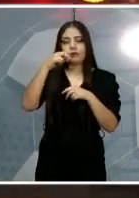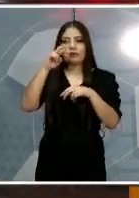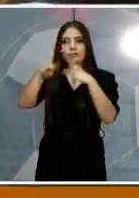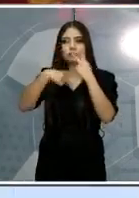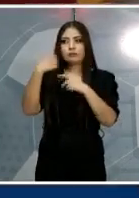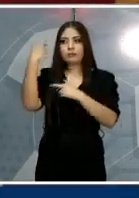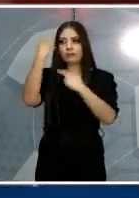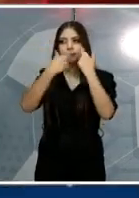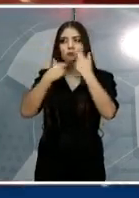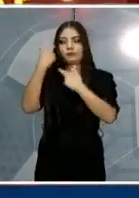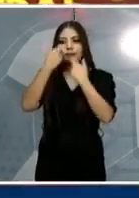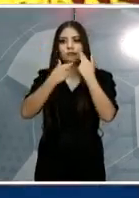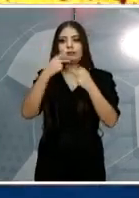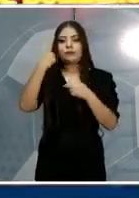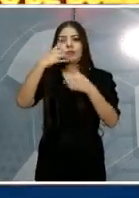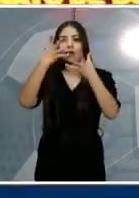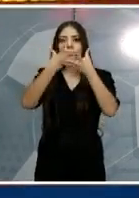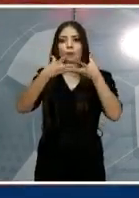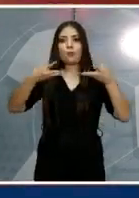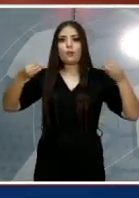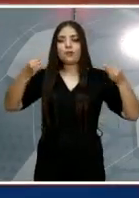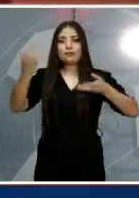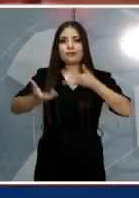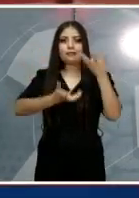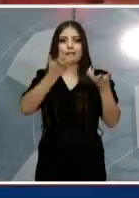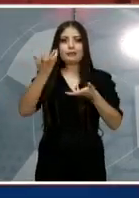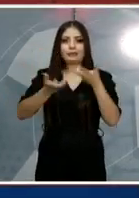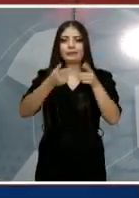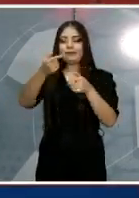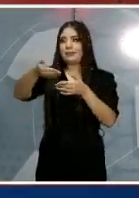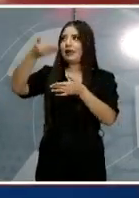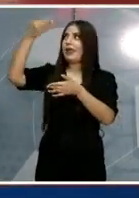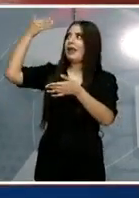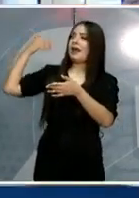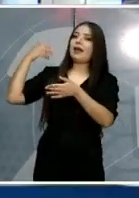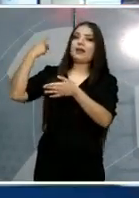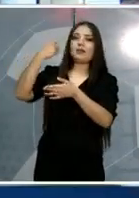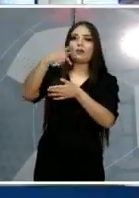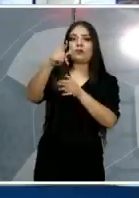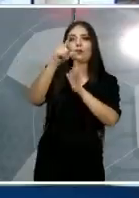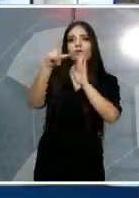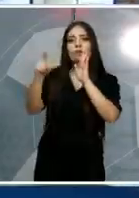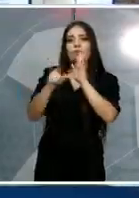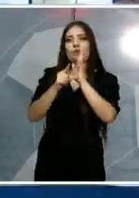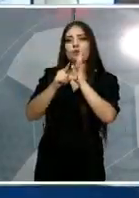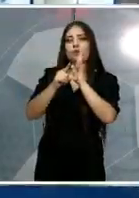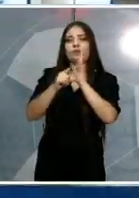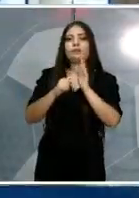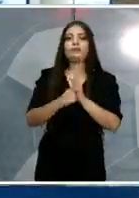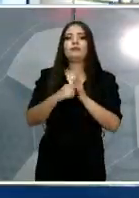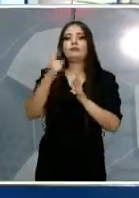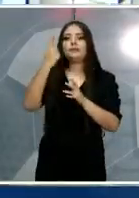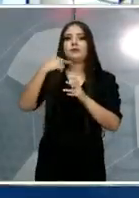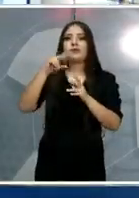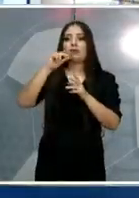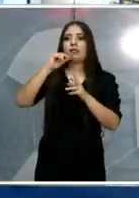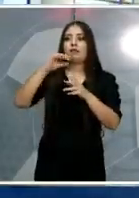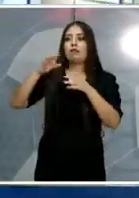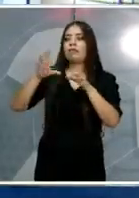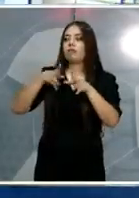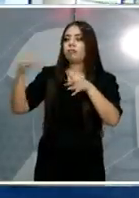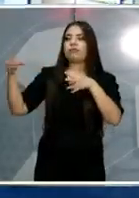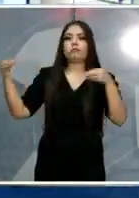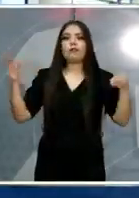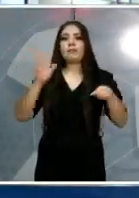sofocar el fuego que consumía la parte trasera de este establecimiento y así evitar que se propagara a otros locales. De acuerdo a